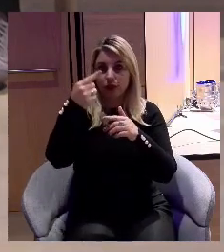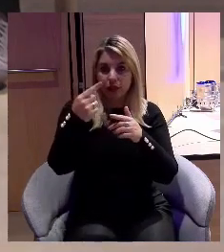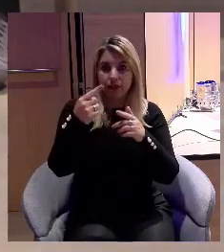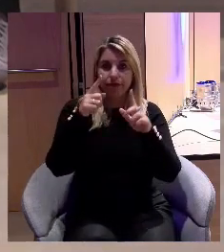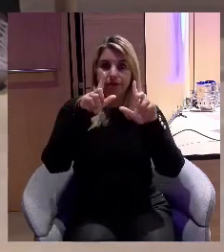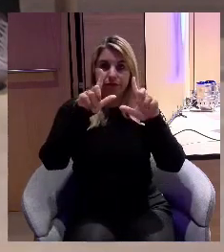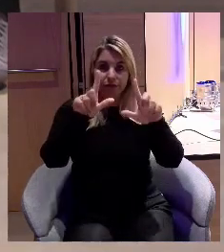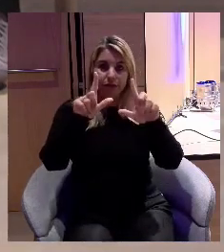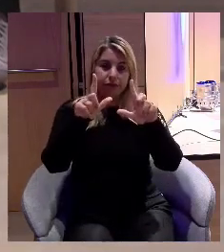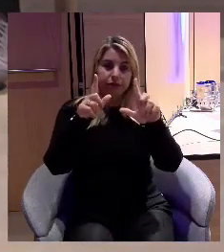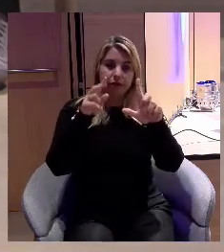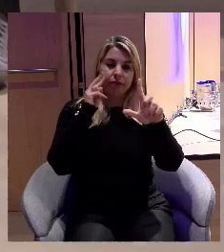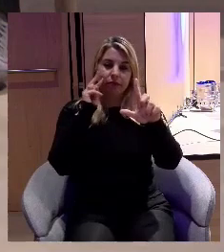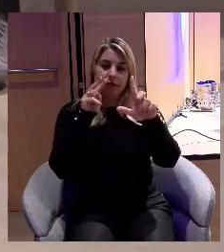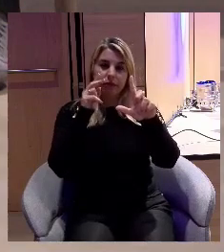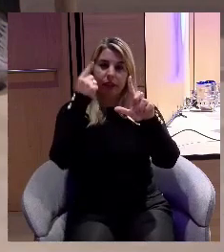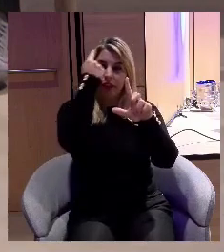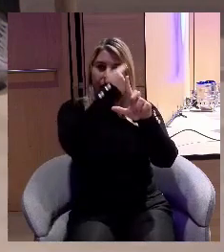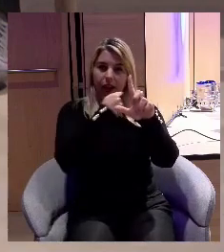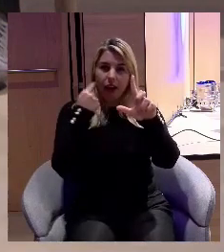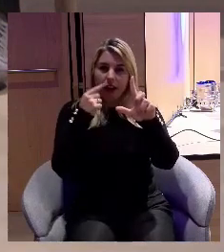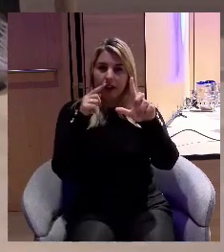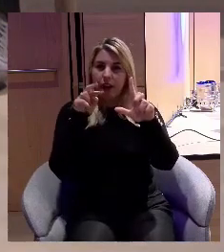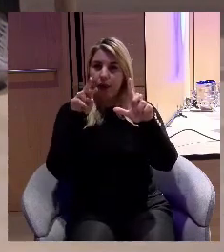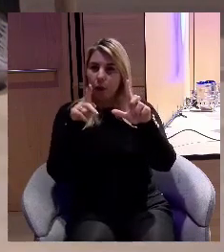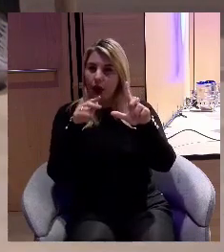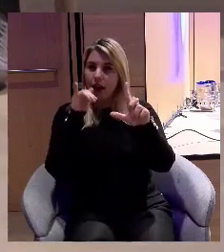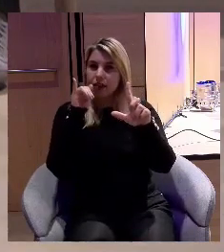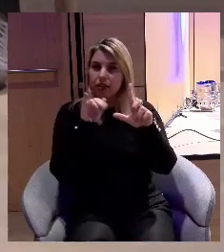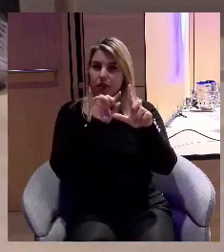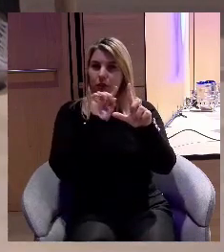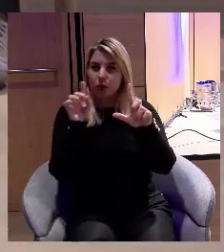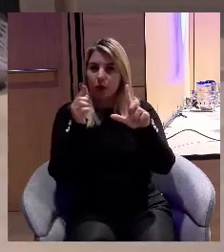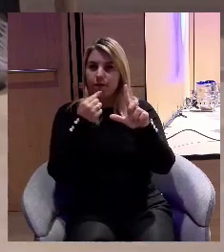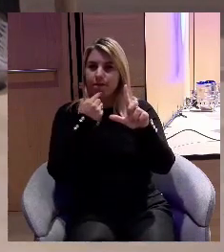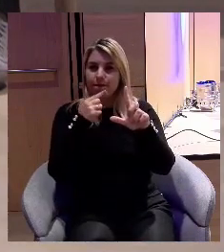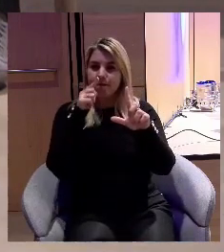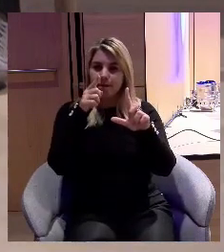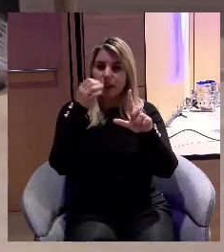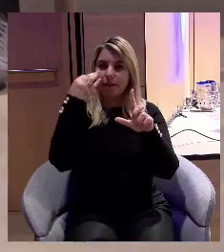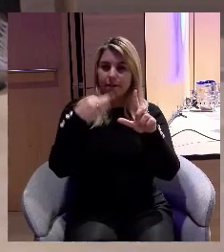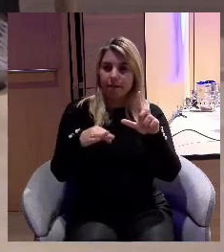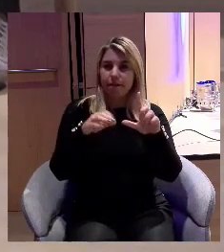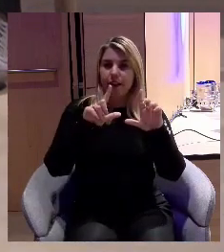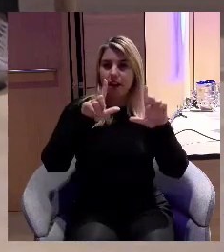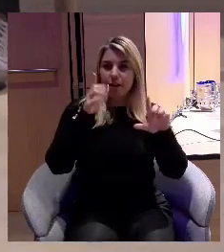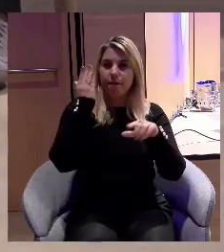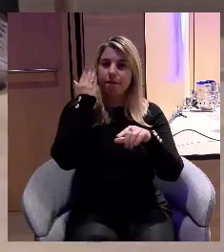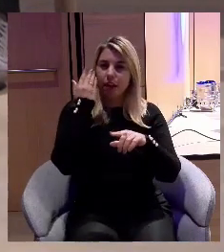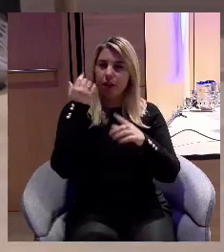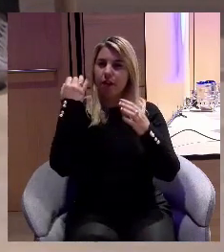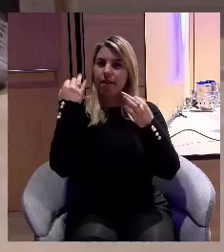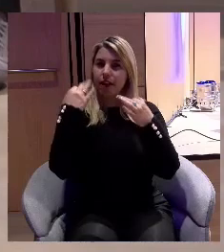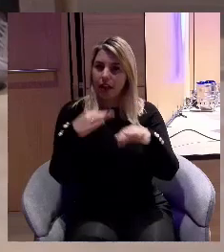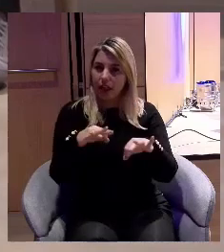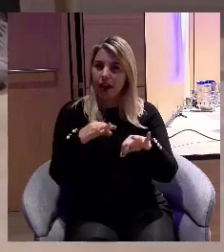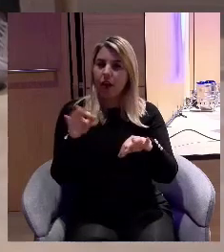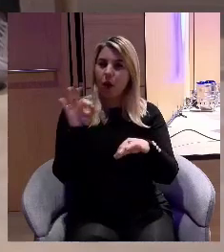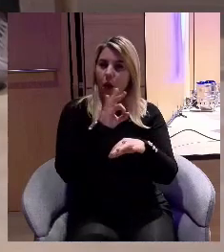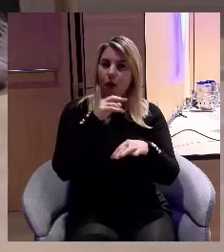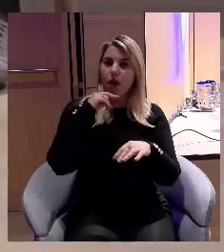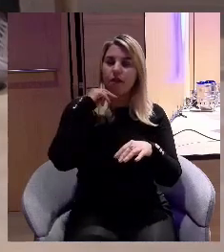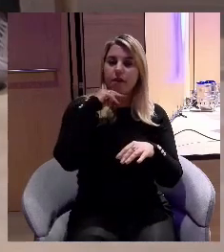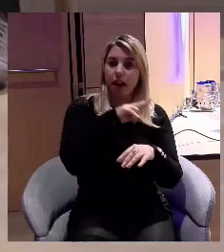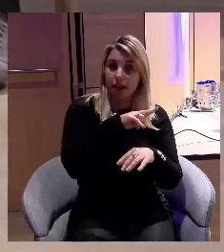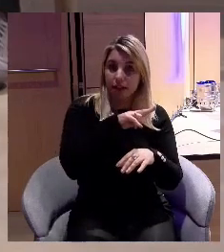no se parece, si es esta persona, hace cuánto publicó, es una cuenta verdadera, es una cuenta falsa. Y es un detalle